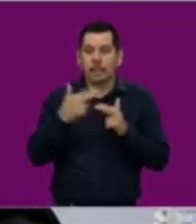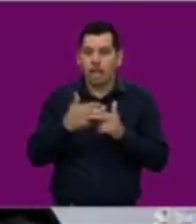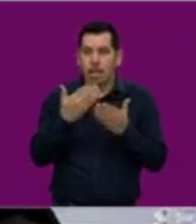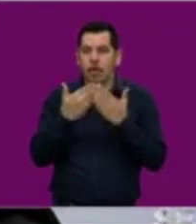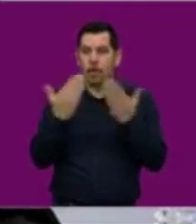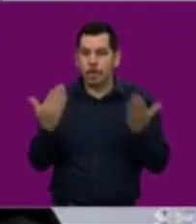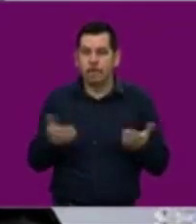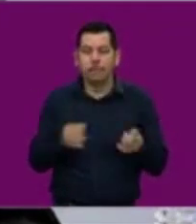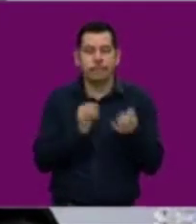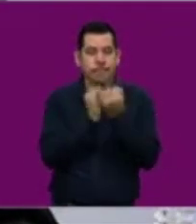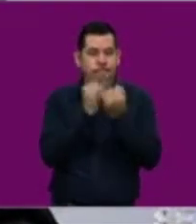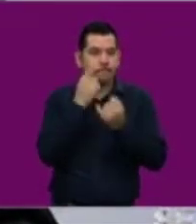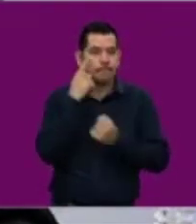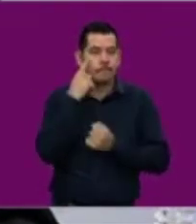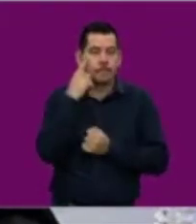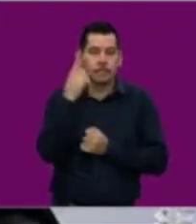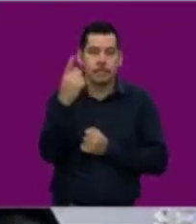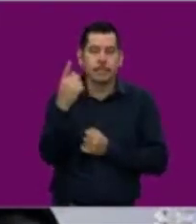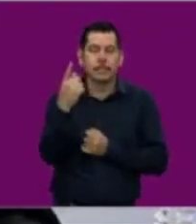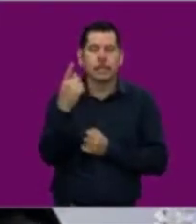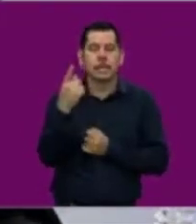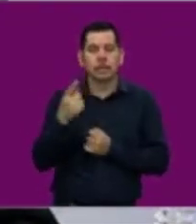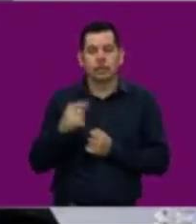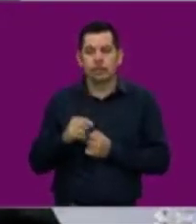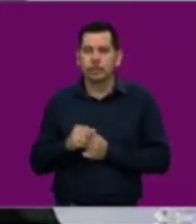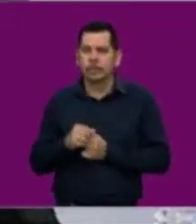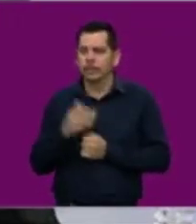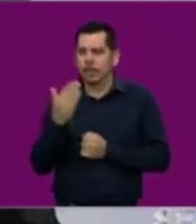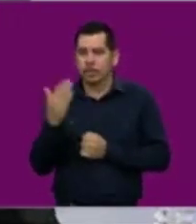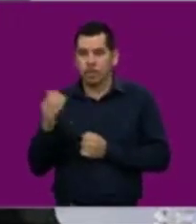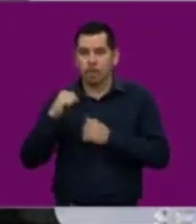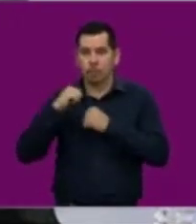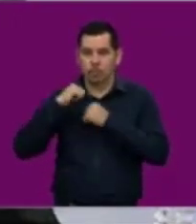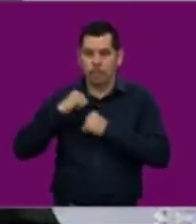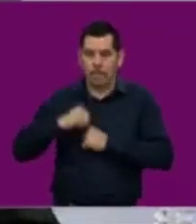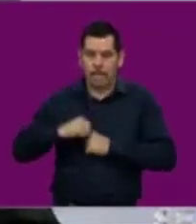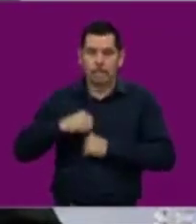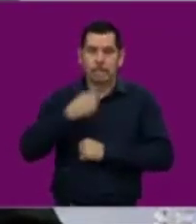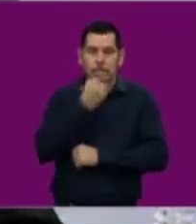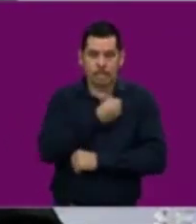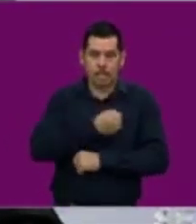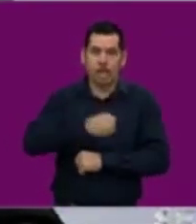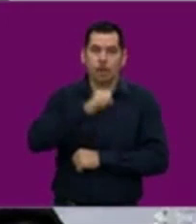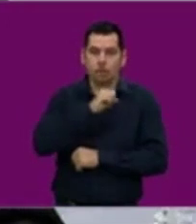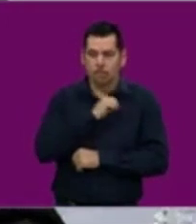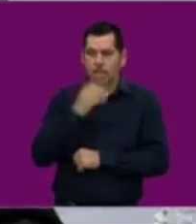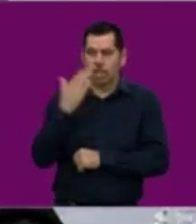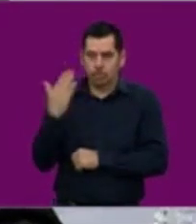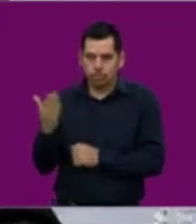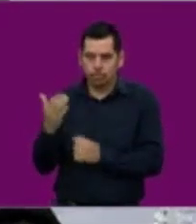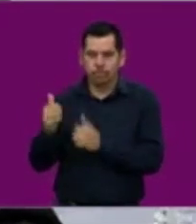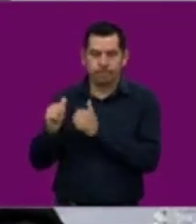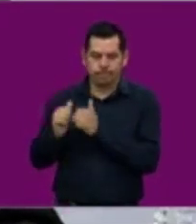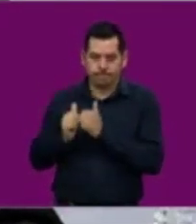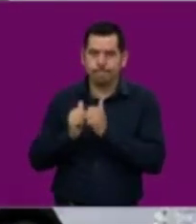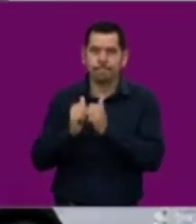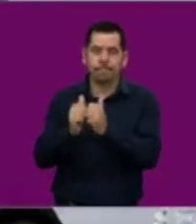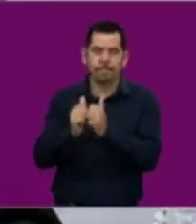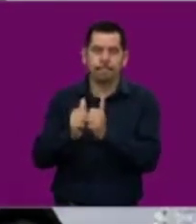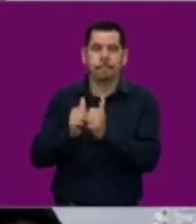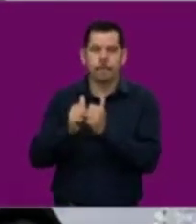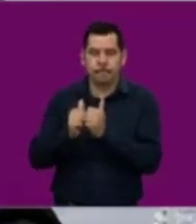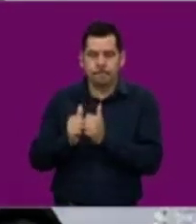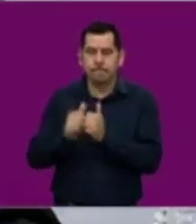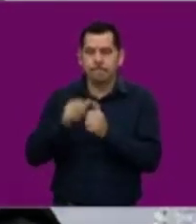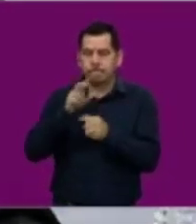acompañamiento y solidaridad de las autoridades del sector salud estatal para